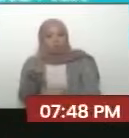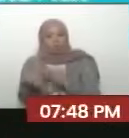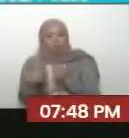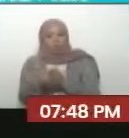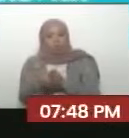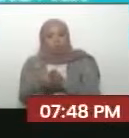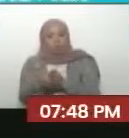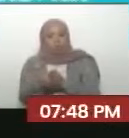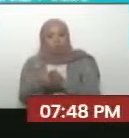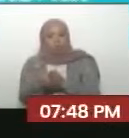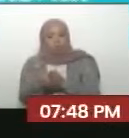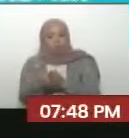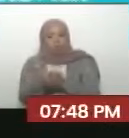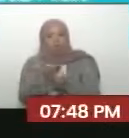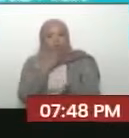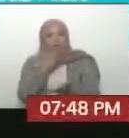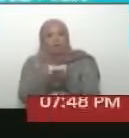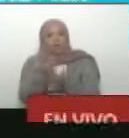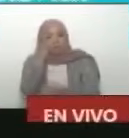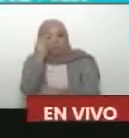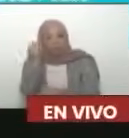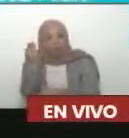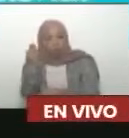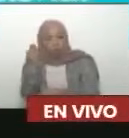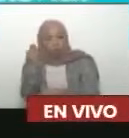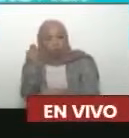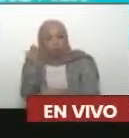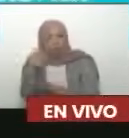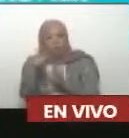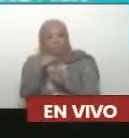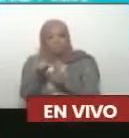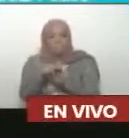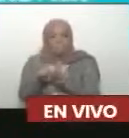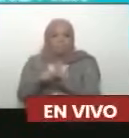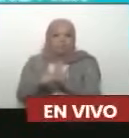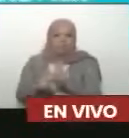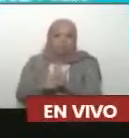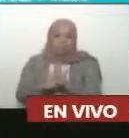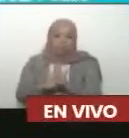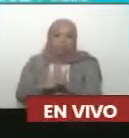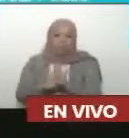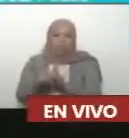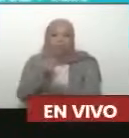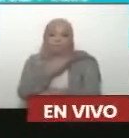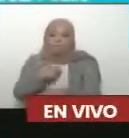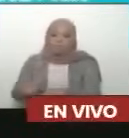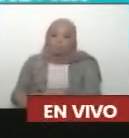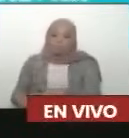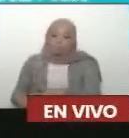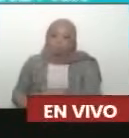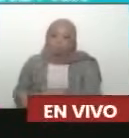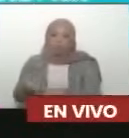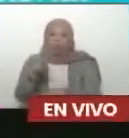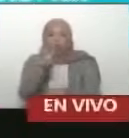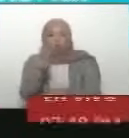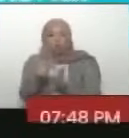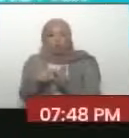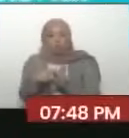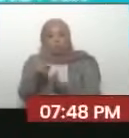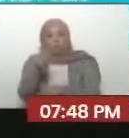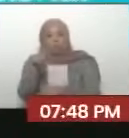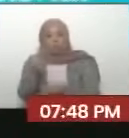2021 tuvimos, gracias a Dios, gracias a las medidas que tomamos, gracias a la Comisión Presidencial, el año 2020, el año